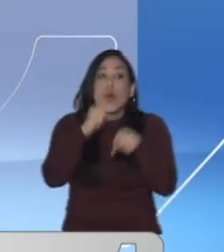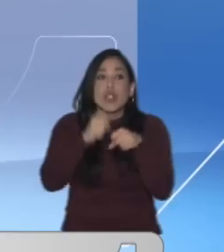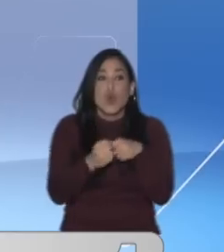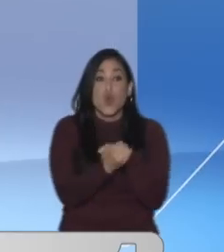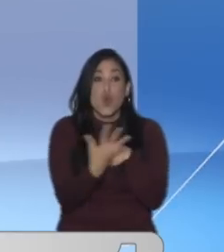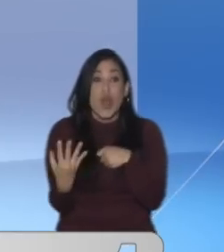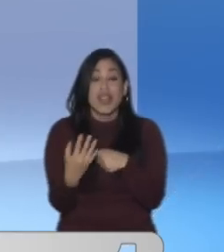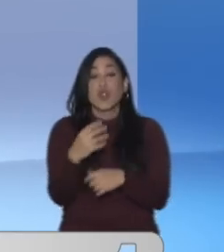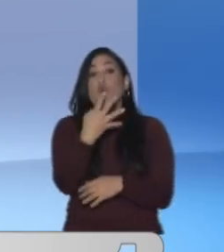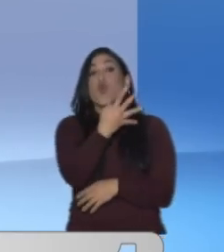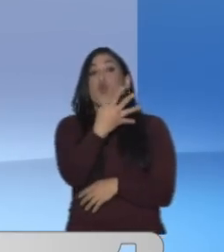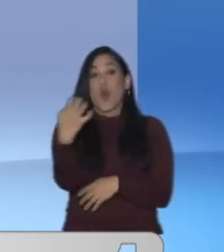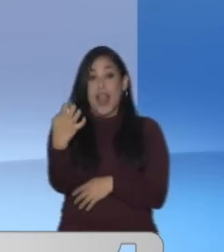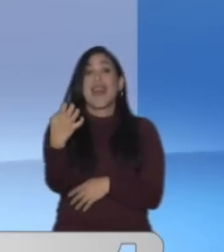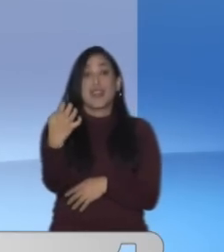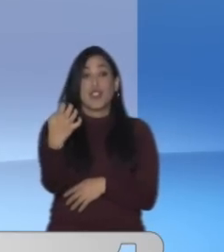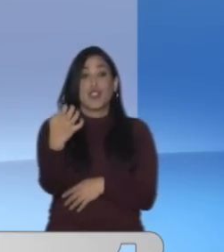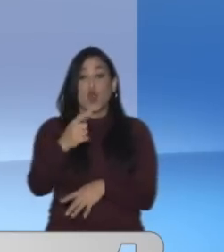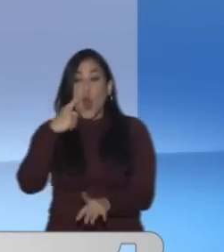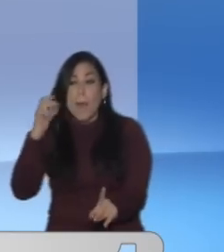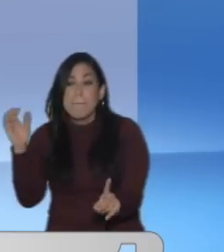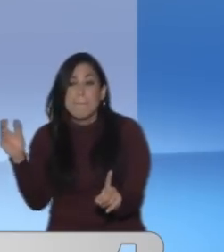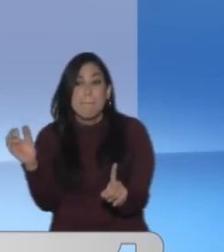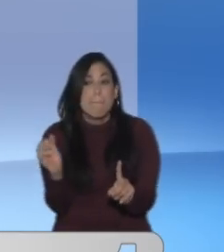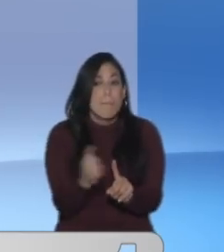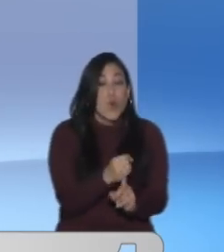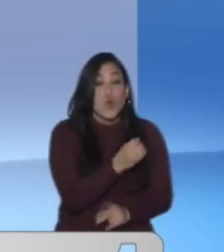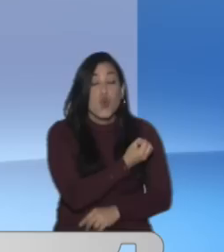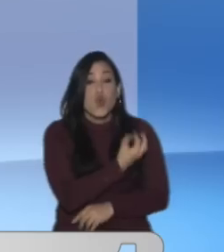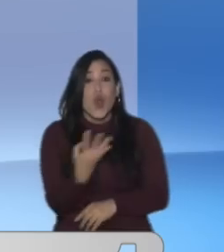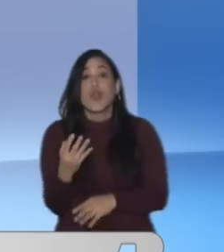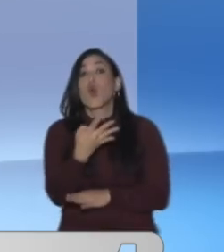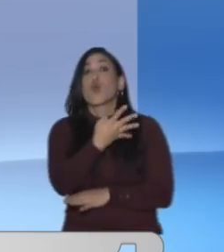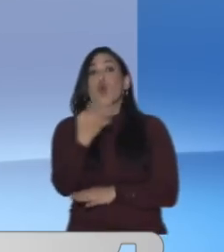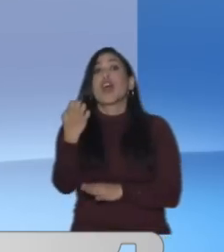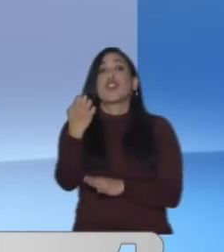más de 400 los empaques en los cuales habían